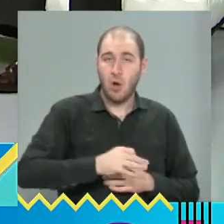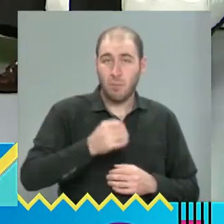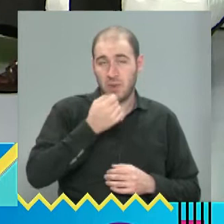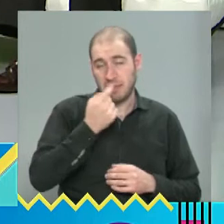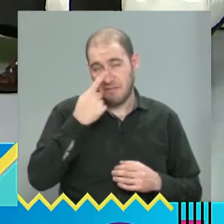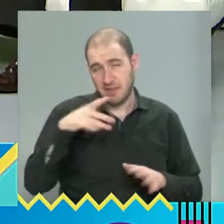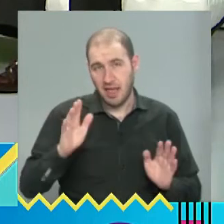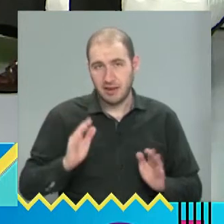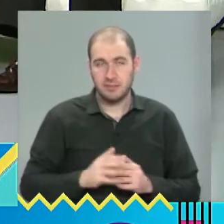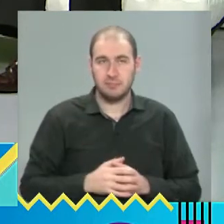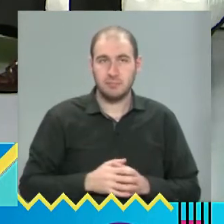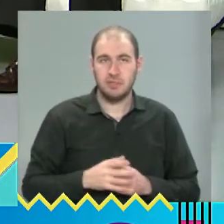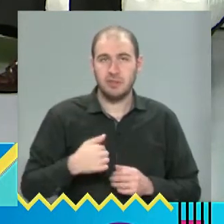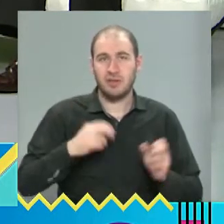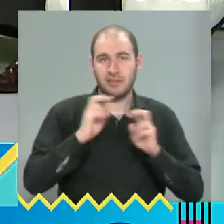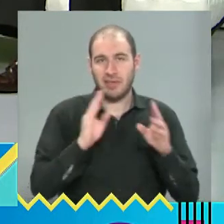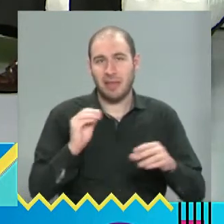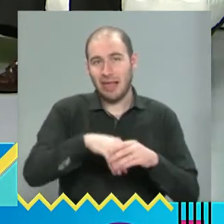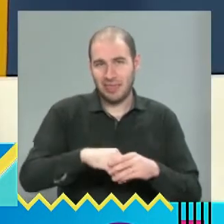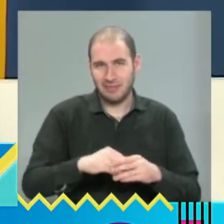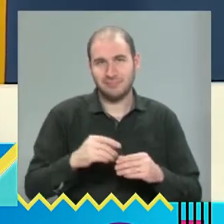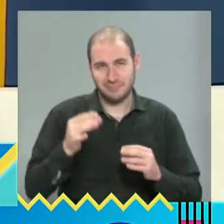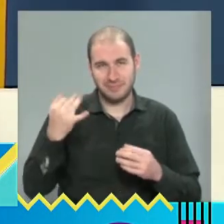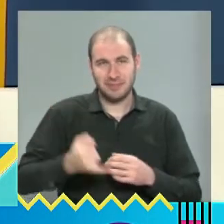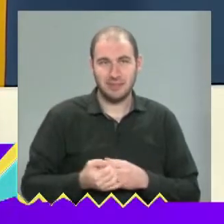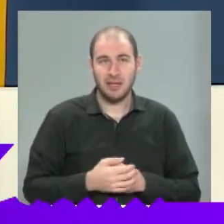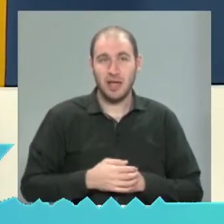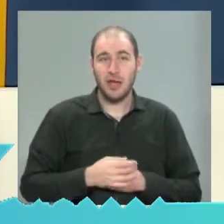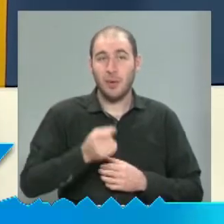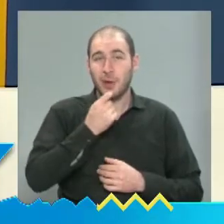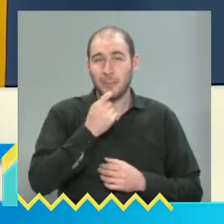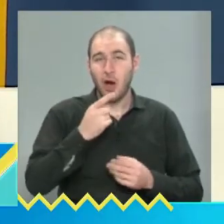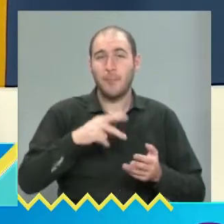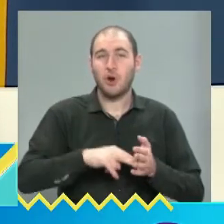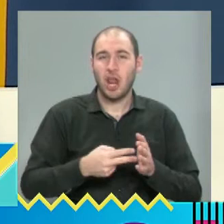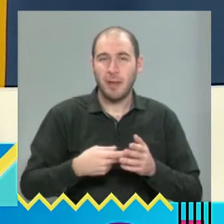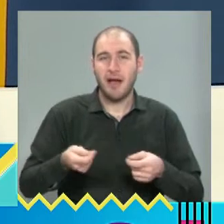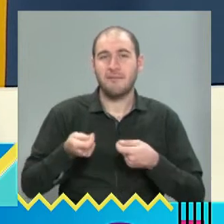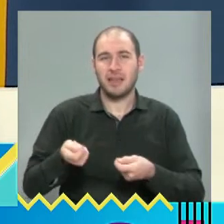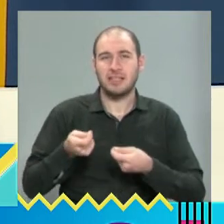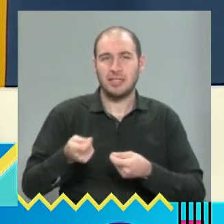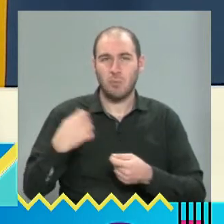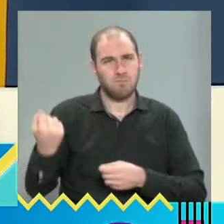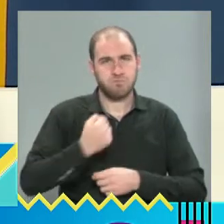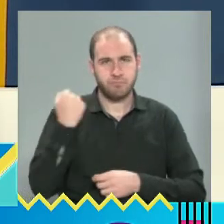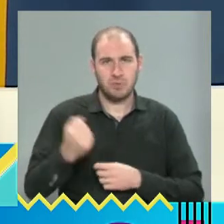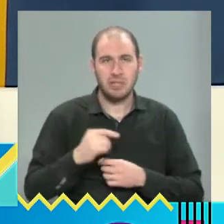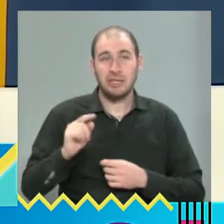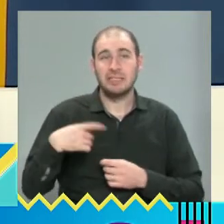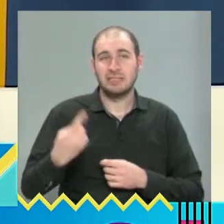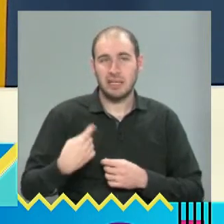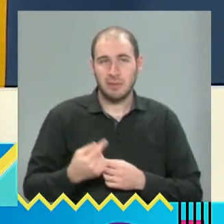última, no quería instalar el tema, pero me quedé picando. Si llegamos a tener algún problema financiero importante, siempre está